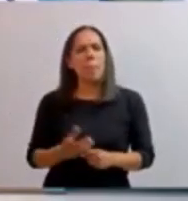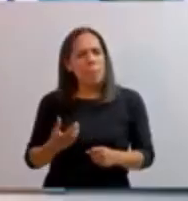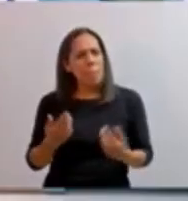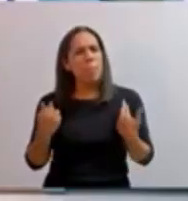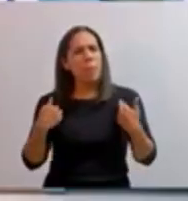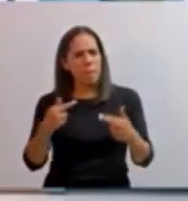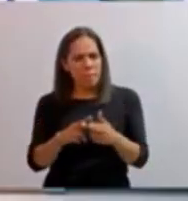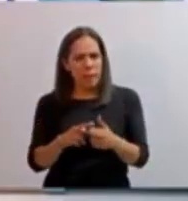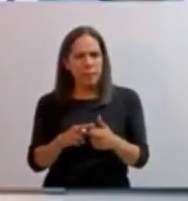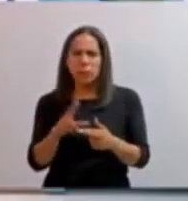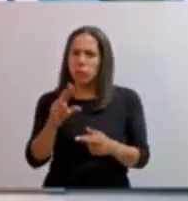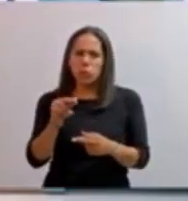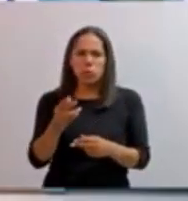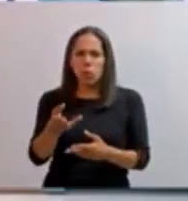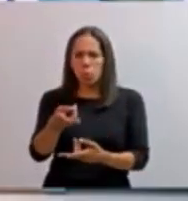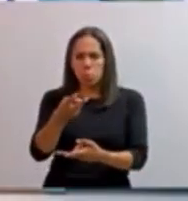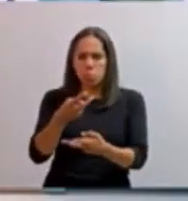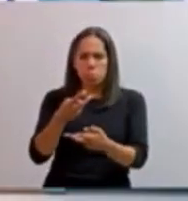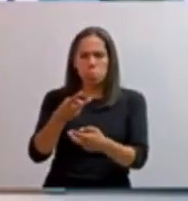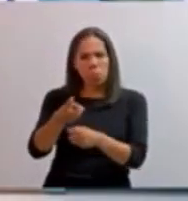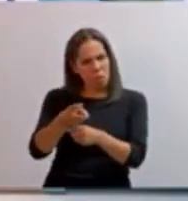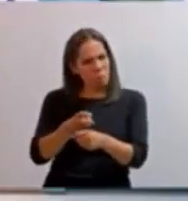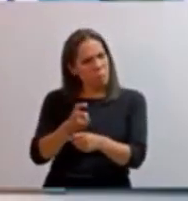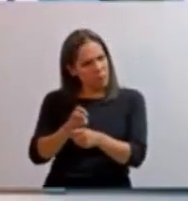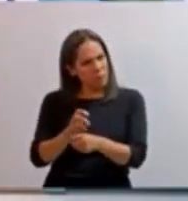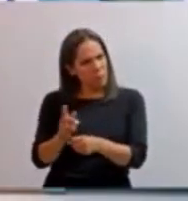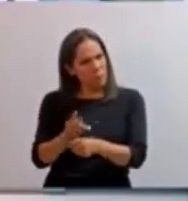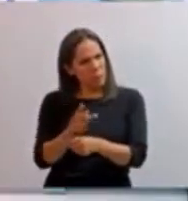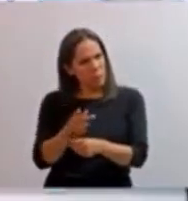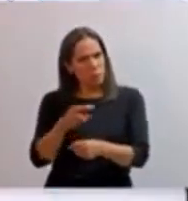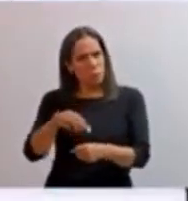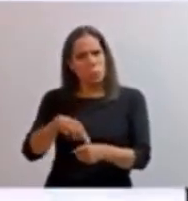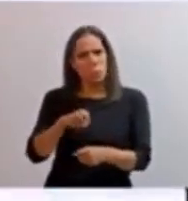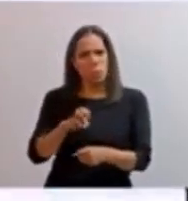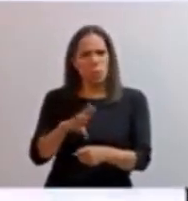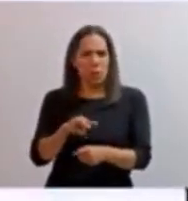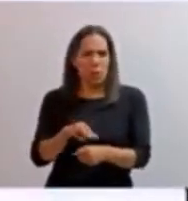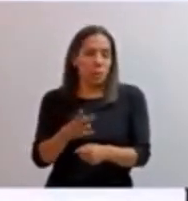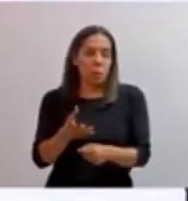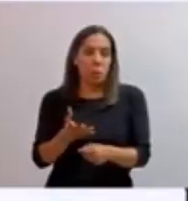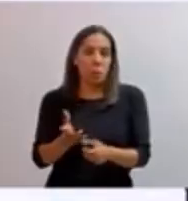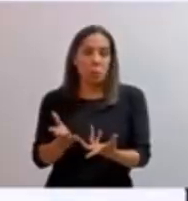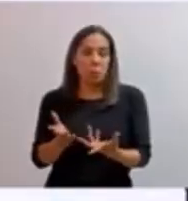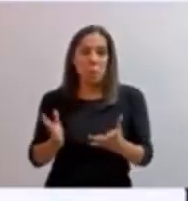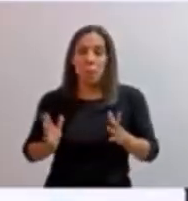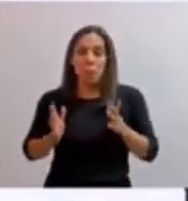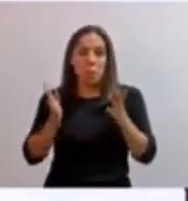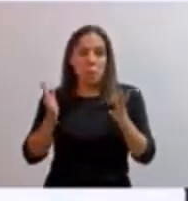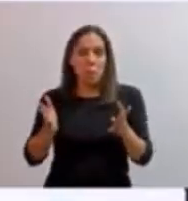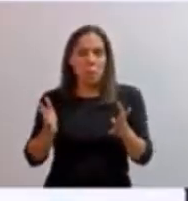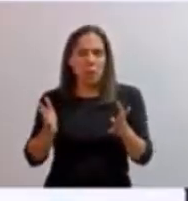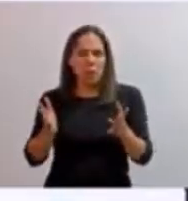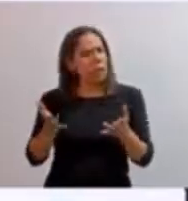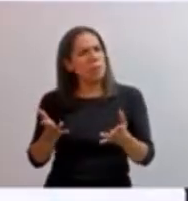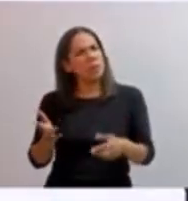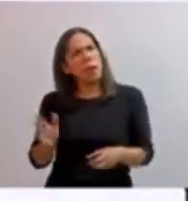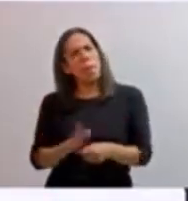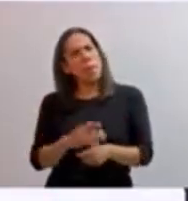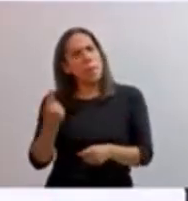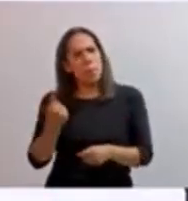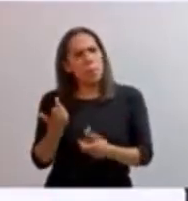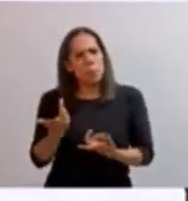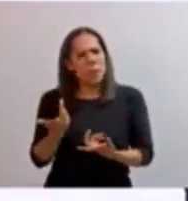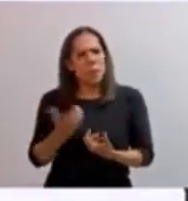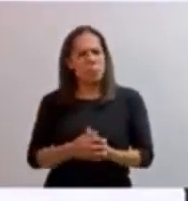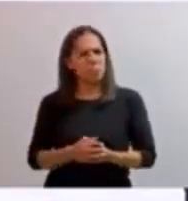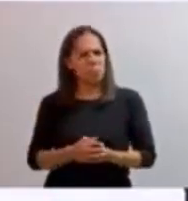que no son convocados por la NEM. Pues ahí esa pregunta me sorprende porque justamente me